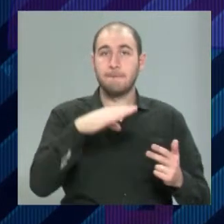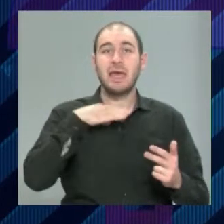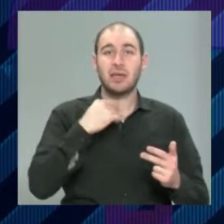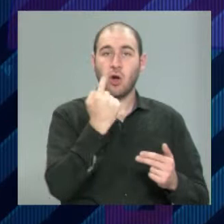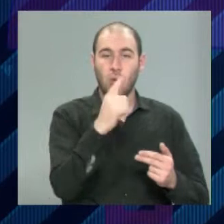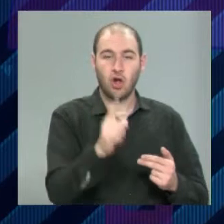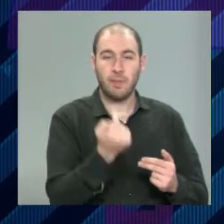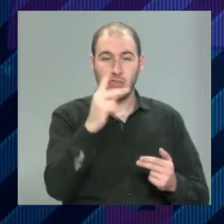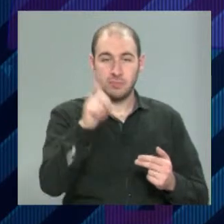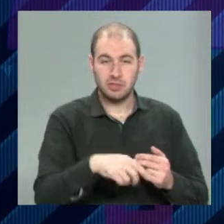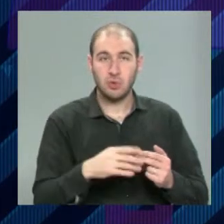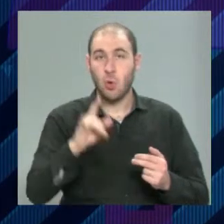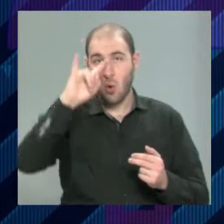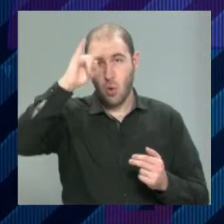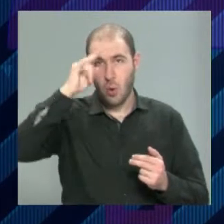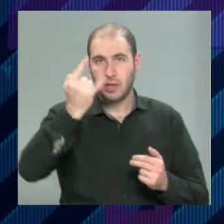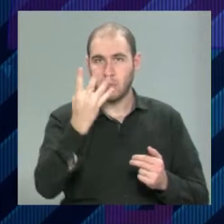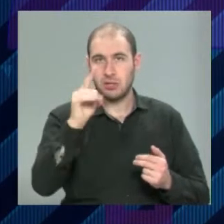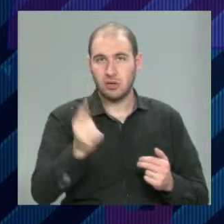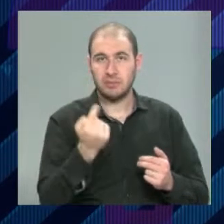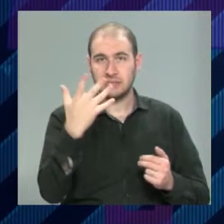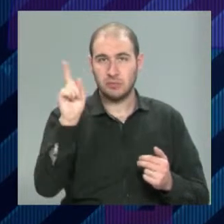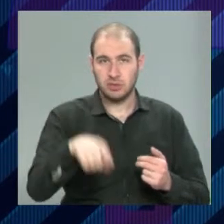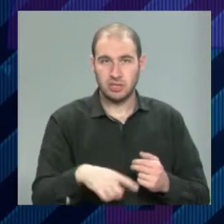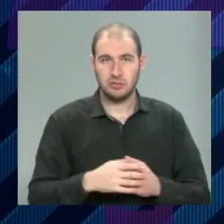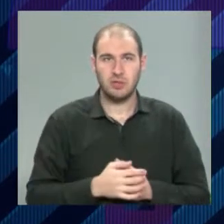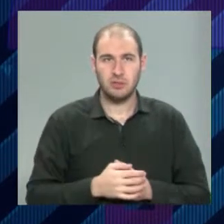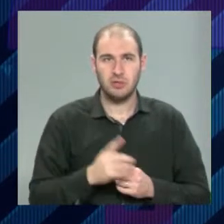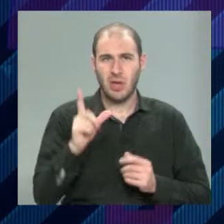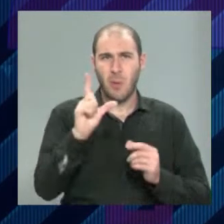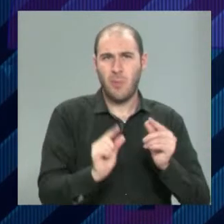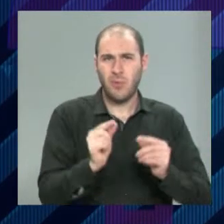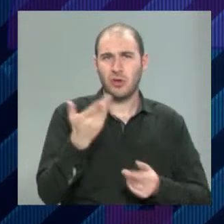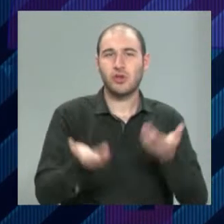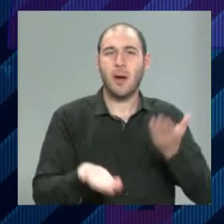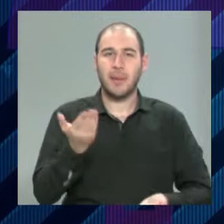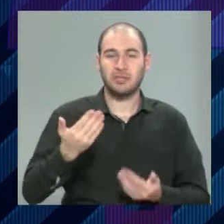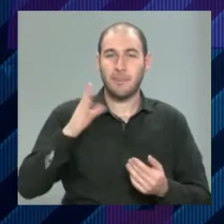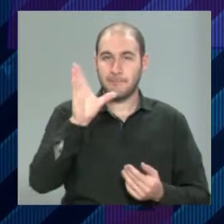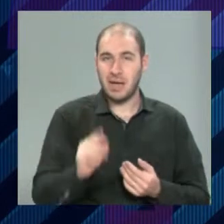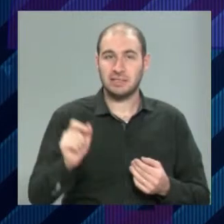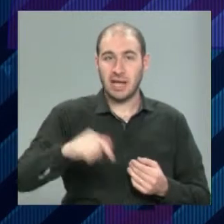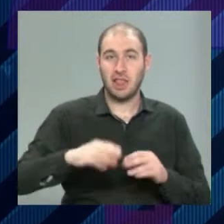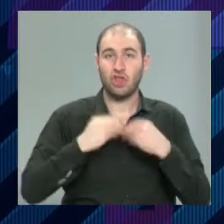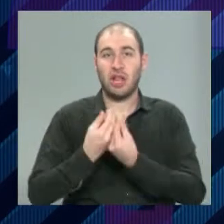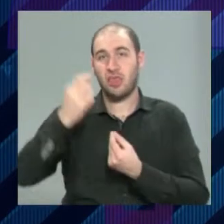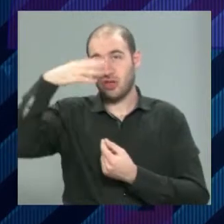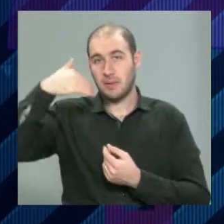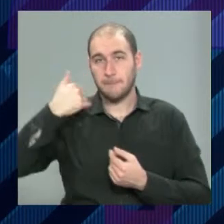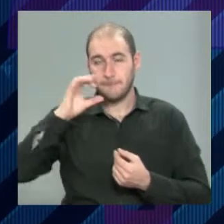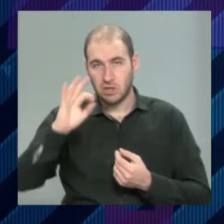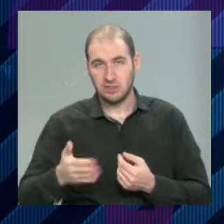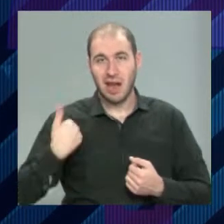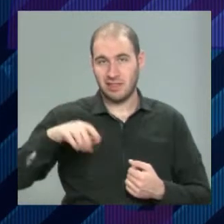México 1,2% y Uruguay 4,5%, que fueron mínimas comparadas a nuestro país del 12% de